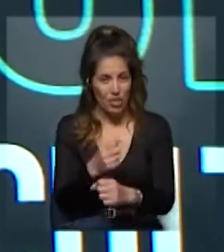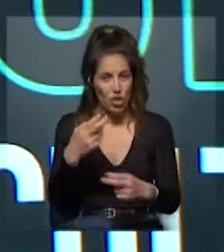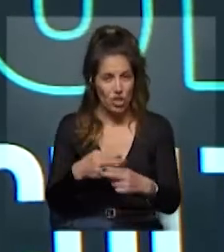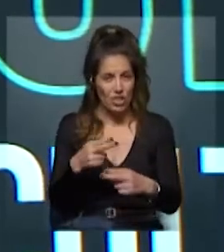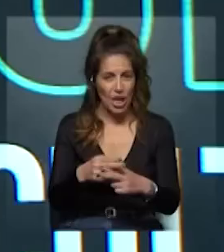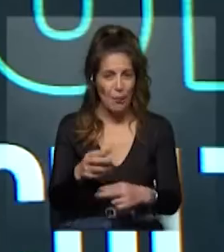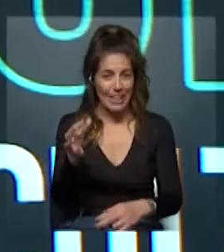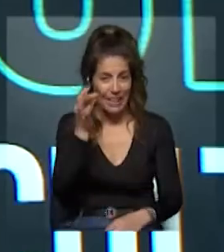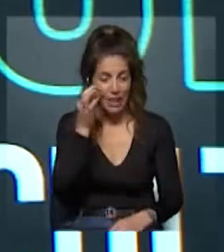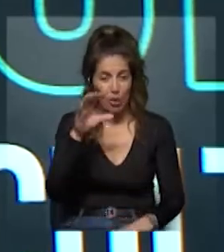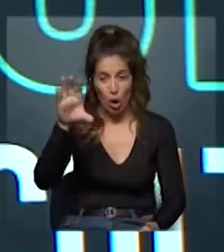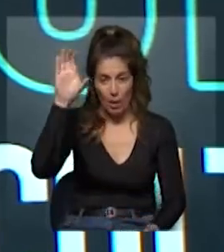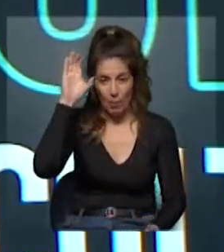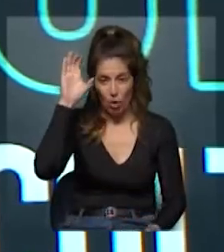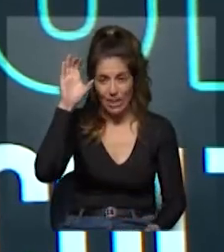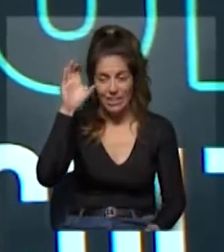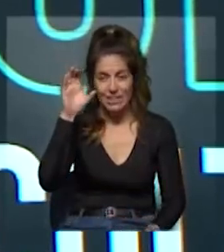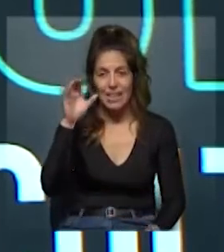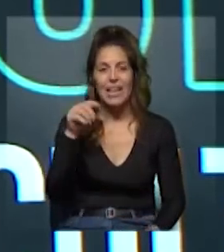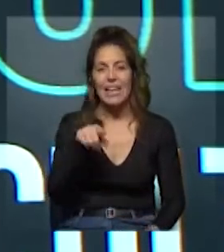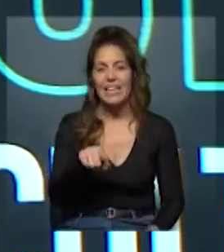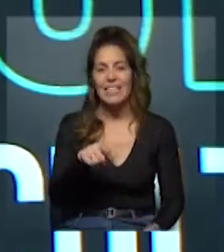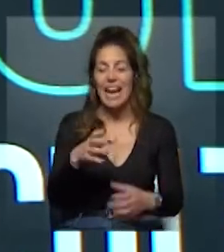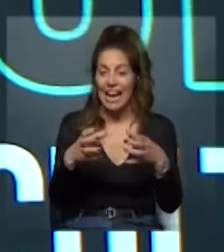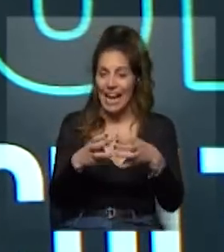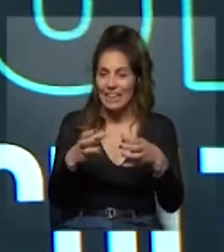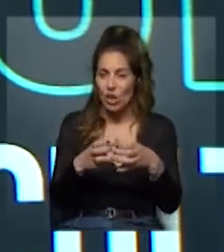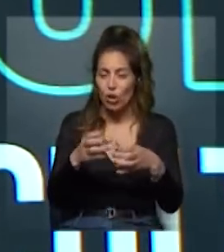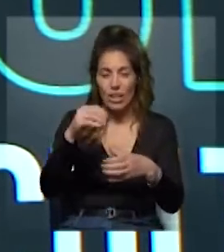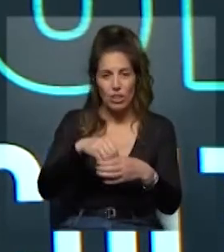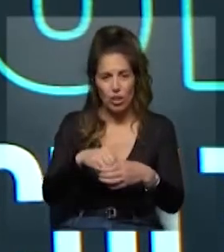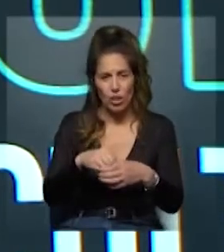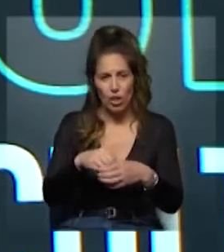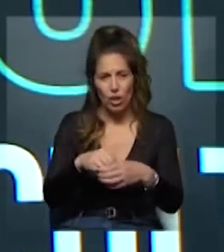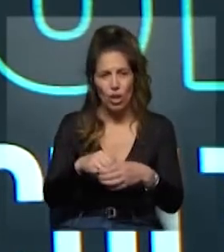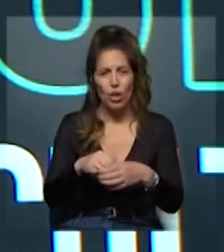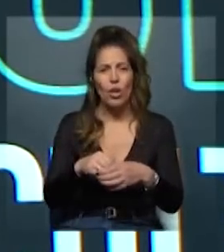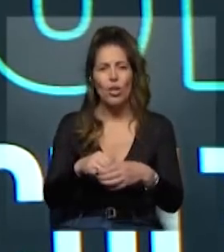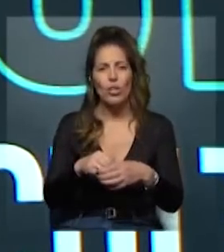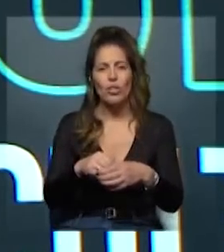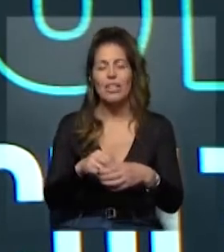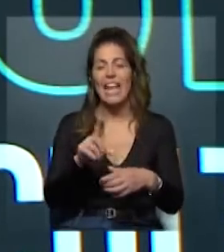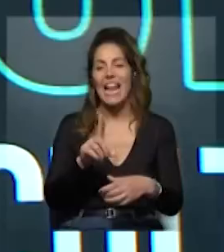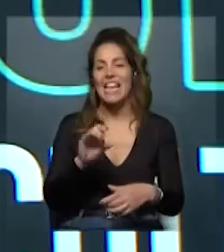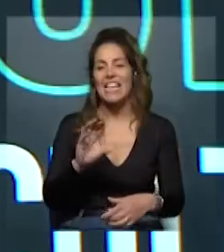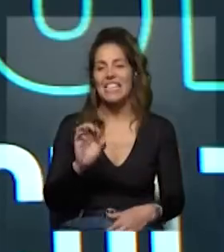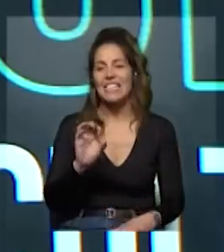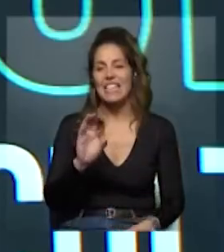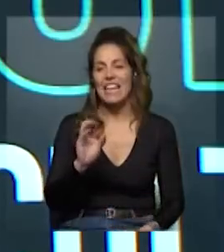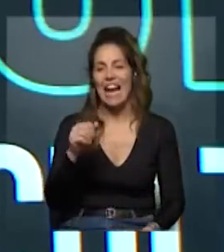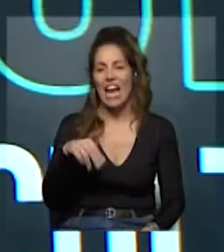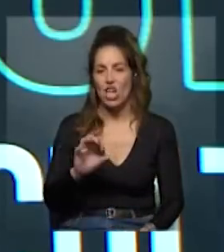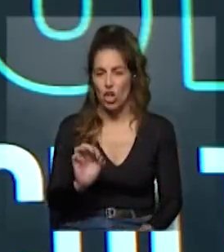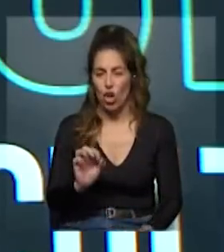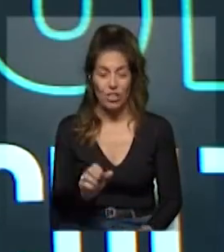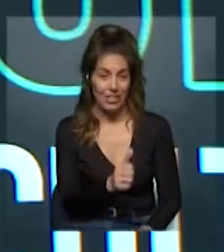testimonio memorias y biografías como ya dijimos en esa categoría es que está Cuba de eso mejor ni hablar de Carlos liscano este si si lo